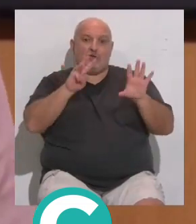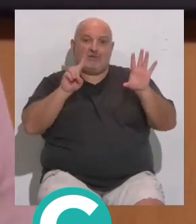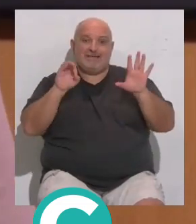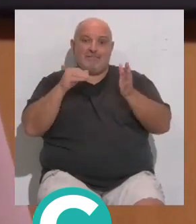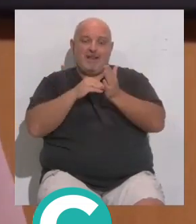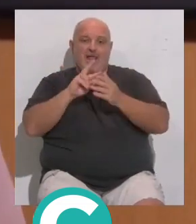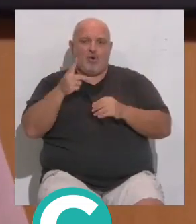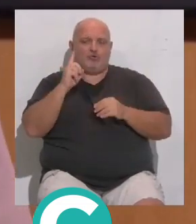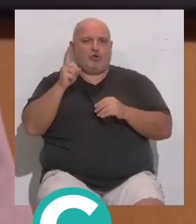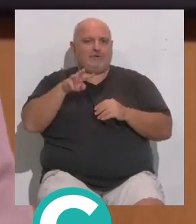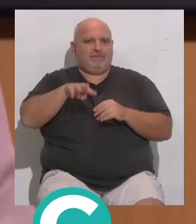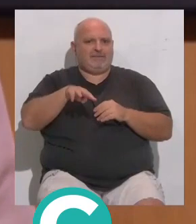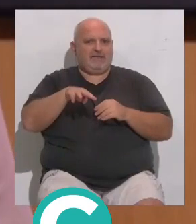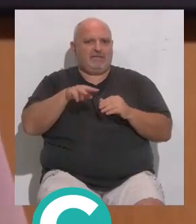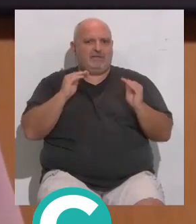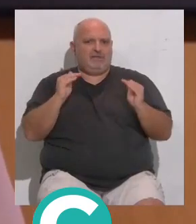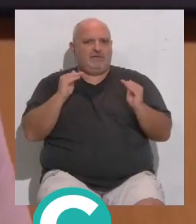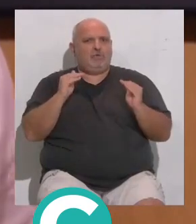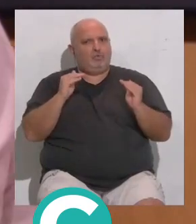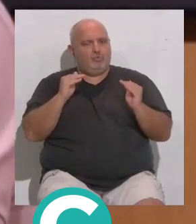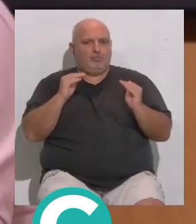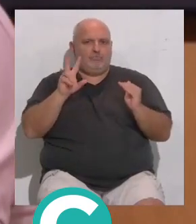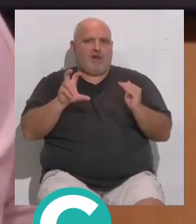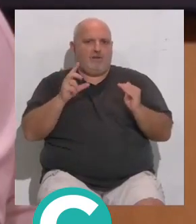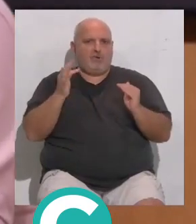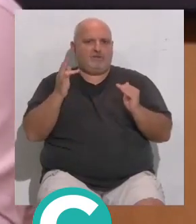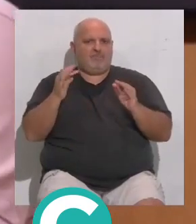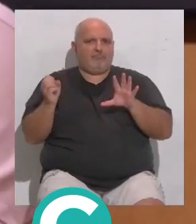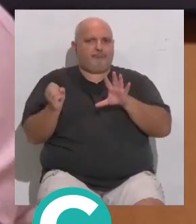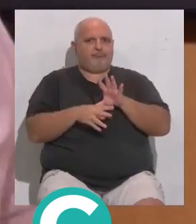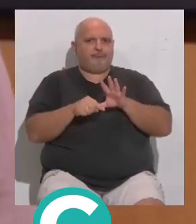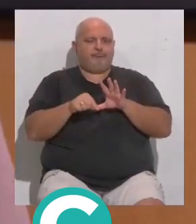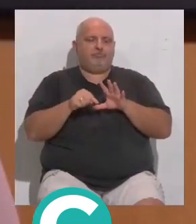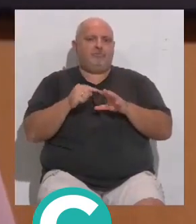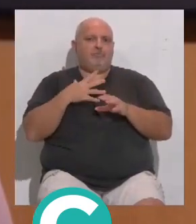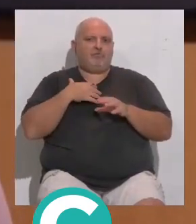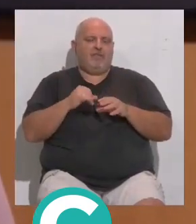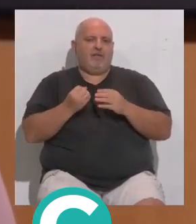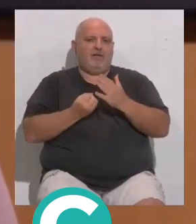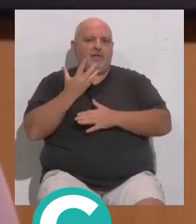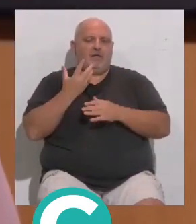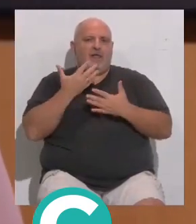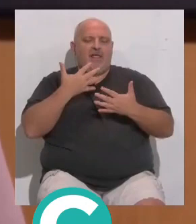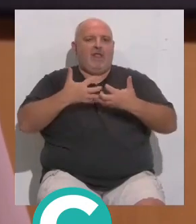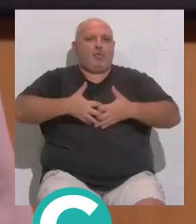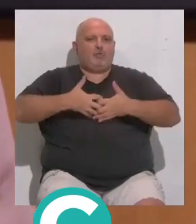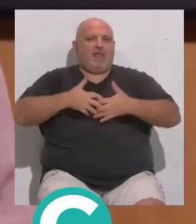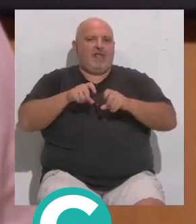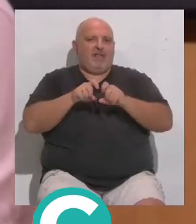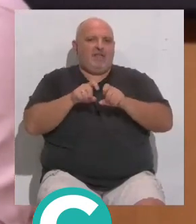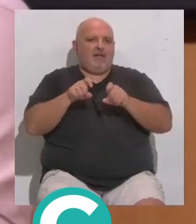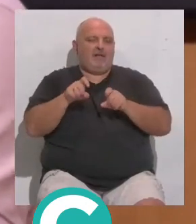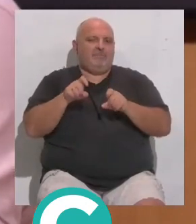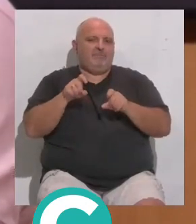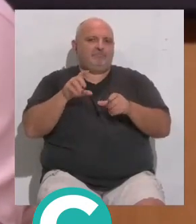primer trimestre, ¿no? Yo creo que esto es una muestra de las potencialidades y de las posibilidades que tiene la industria, no solamente